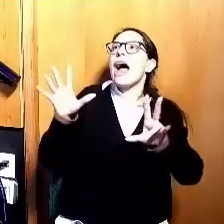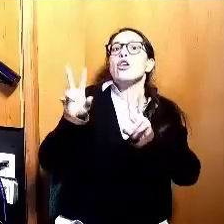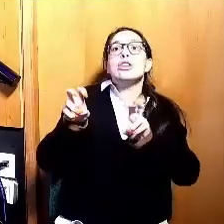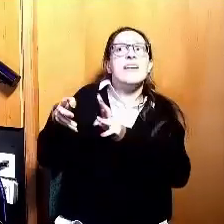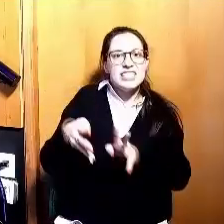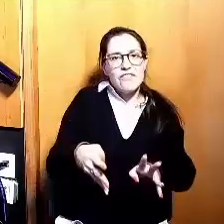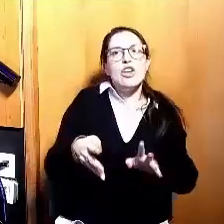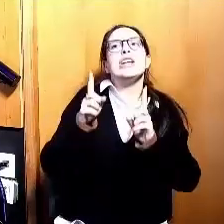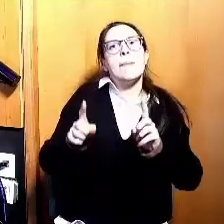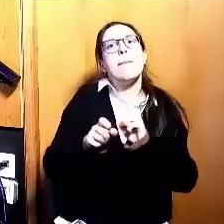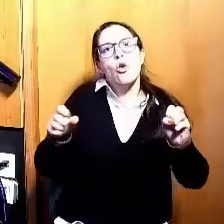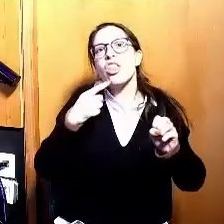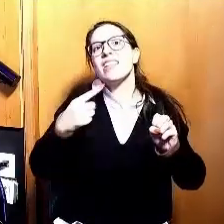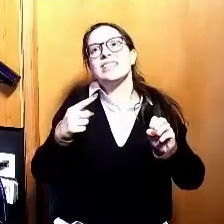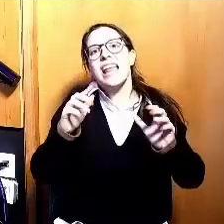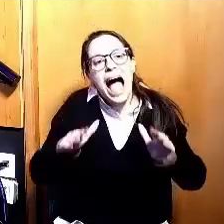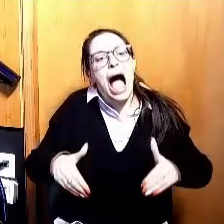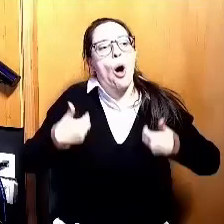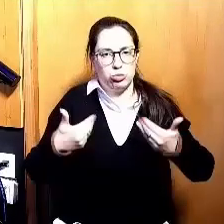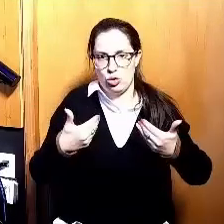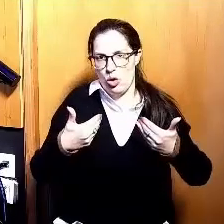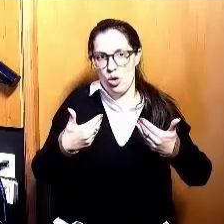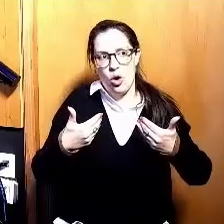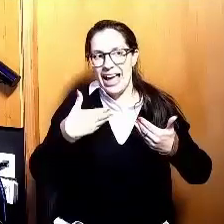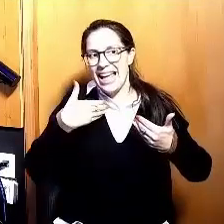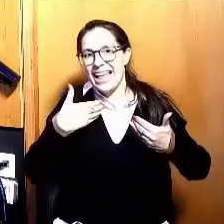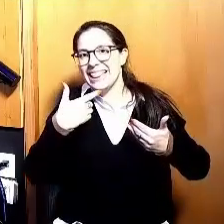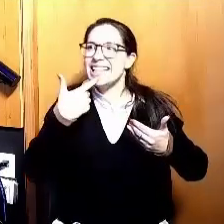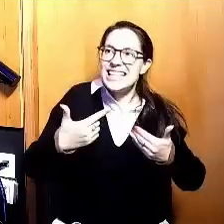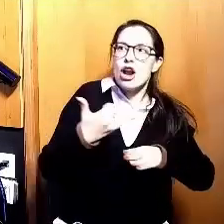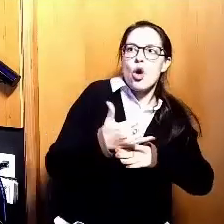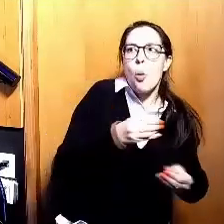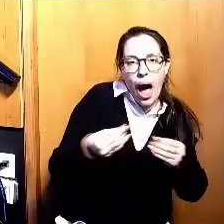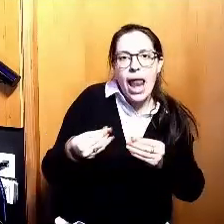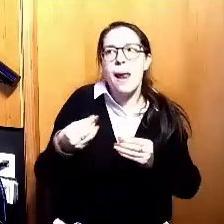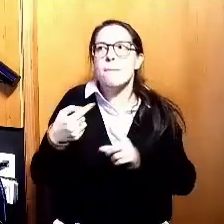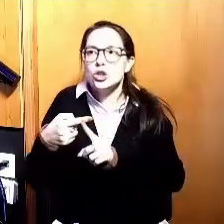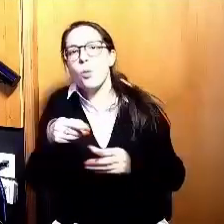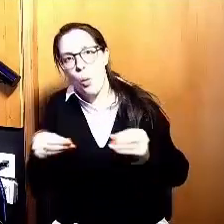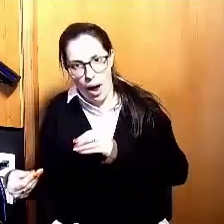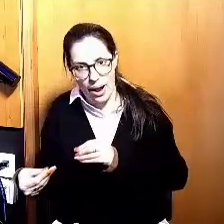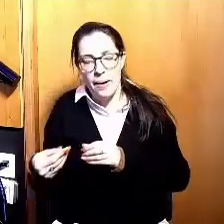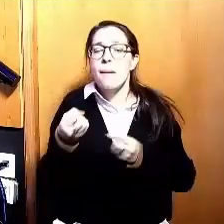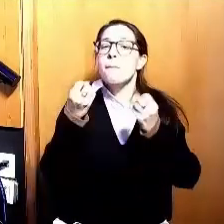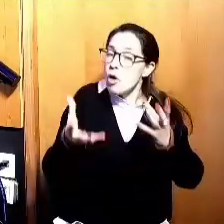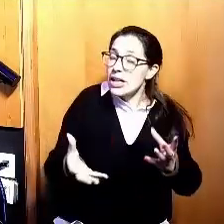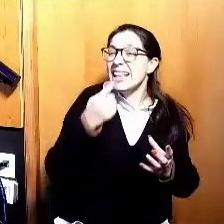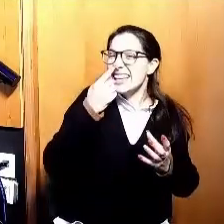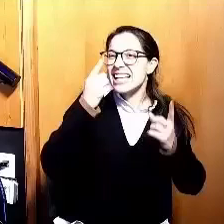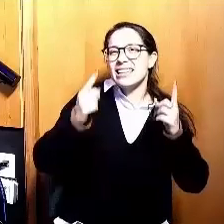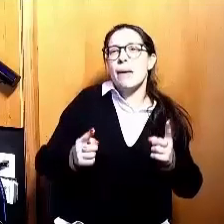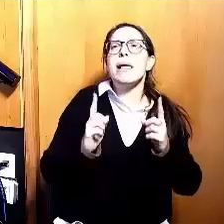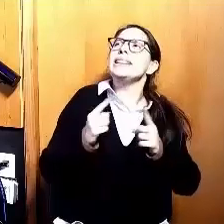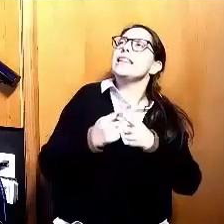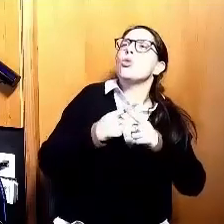de lo que logramos, porque creo que algo interesante es llevar la discusión a otros sectores, a